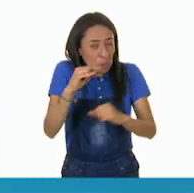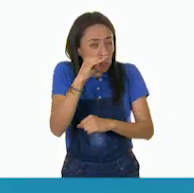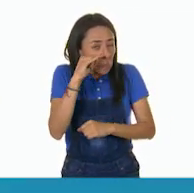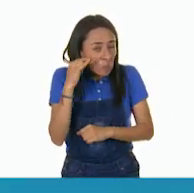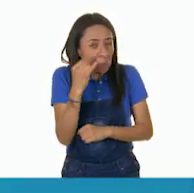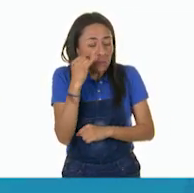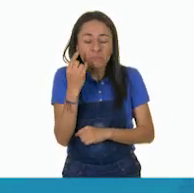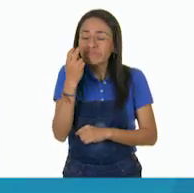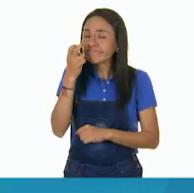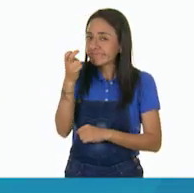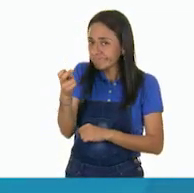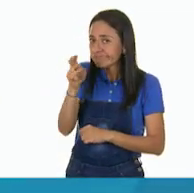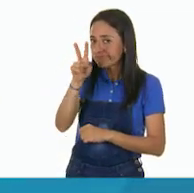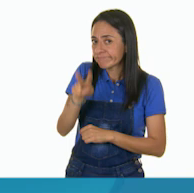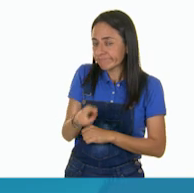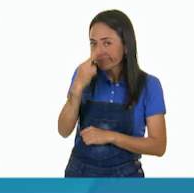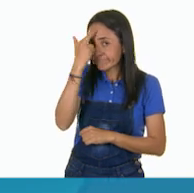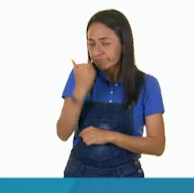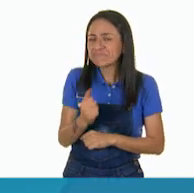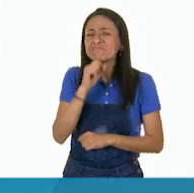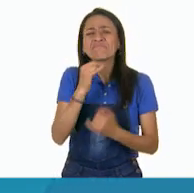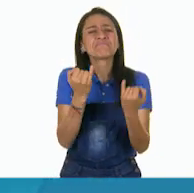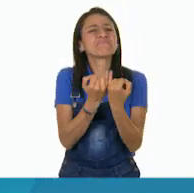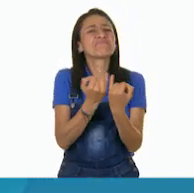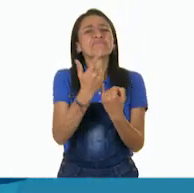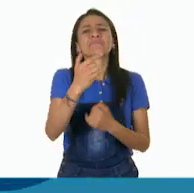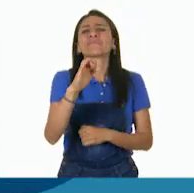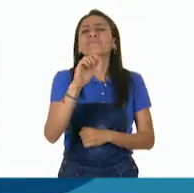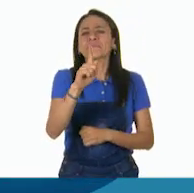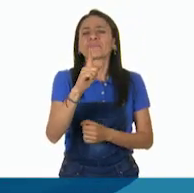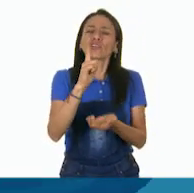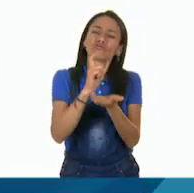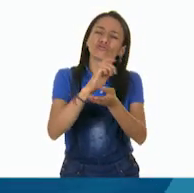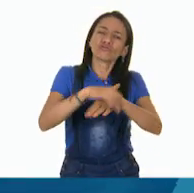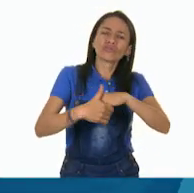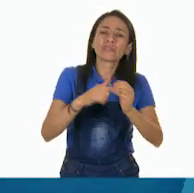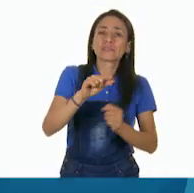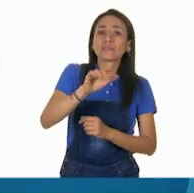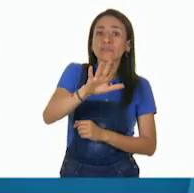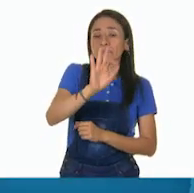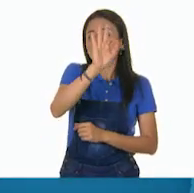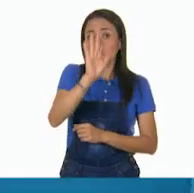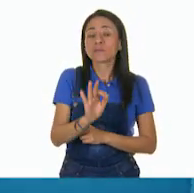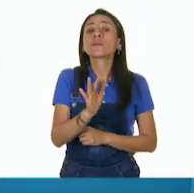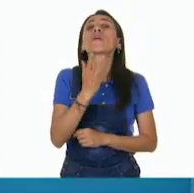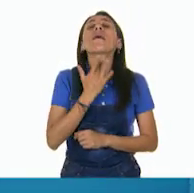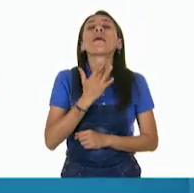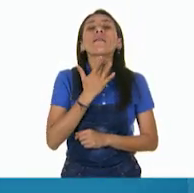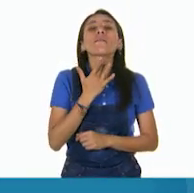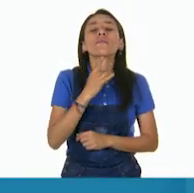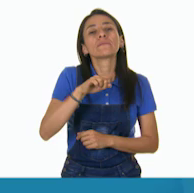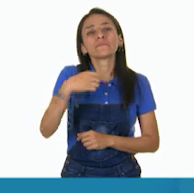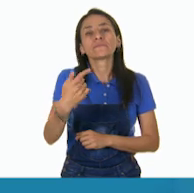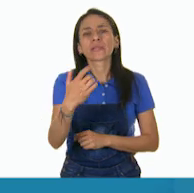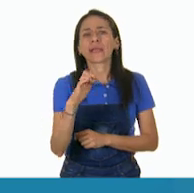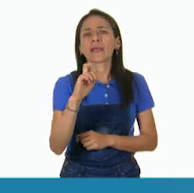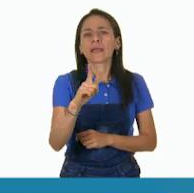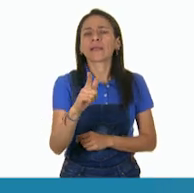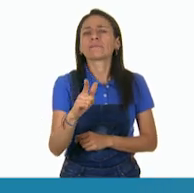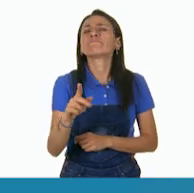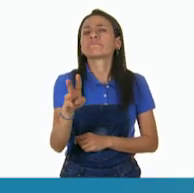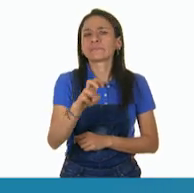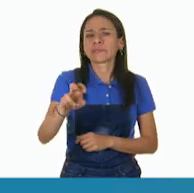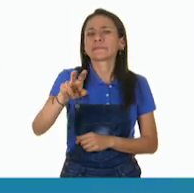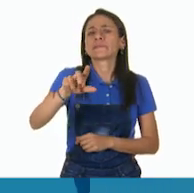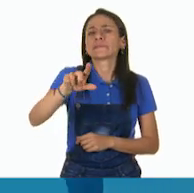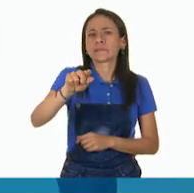y bueno también dice lo del gel anti bacterial no 75 de alcohol y la cantidad de gel que es de 370 mililitros